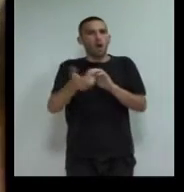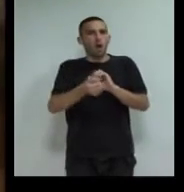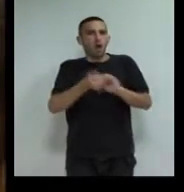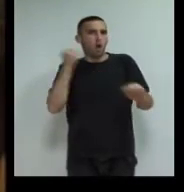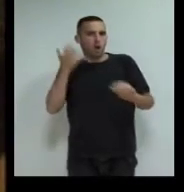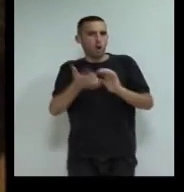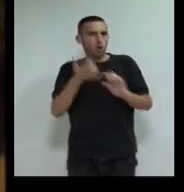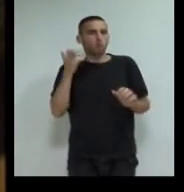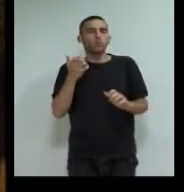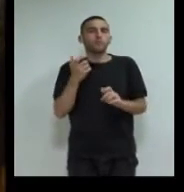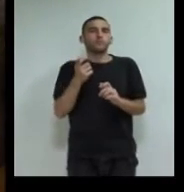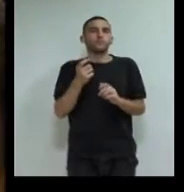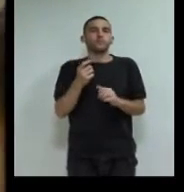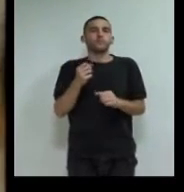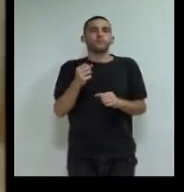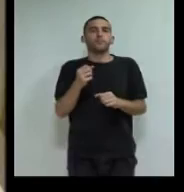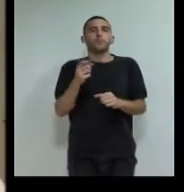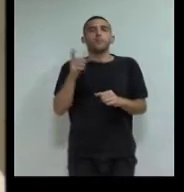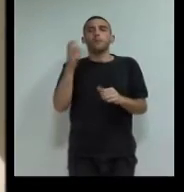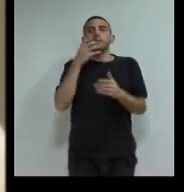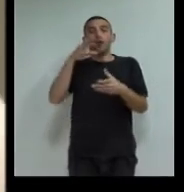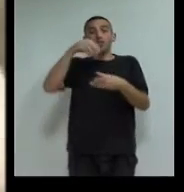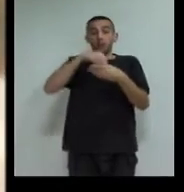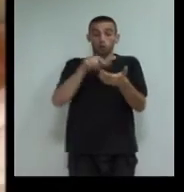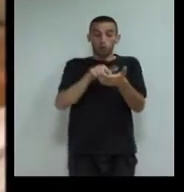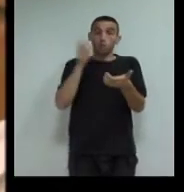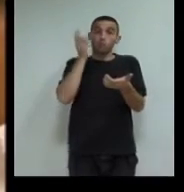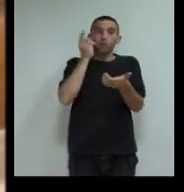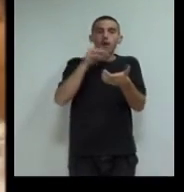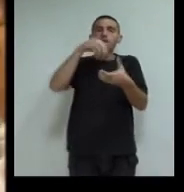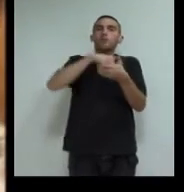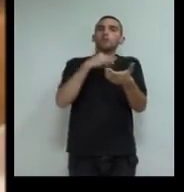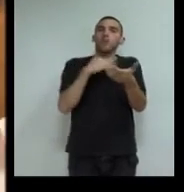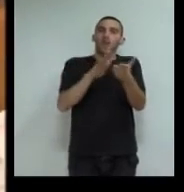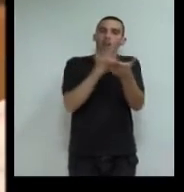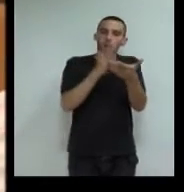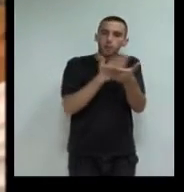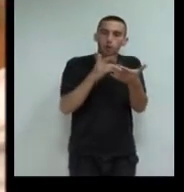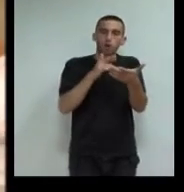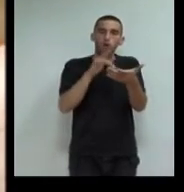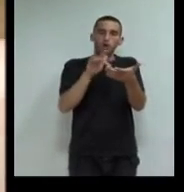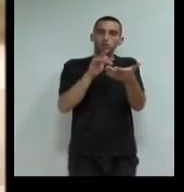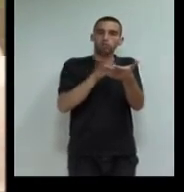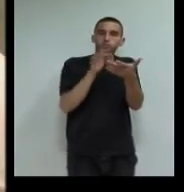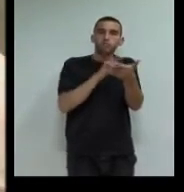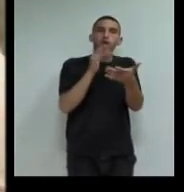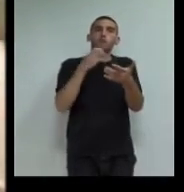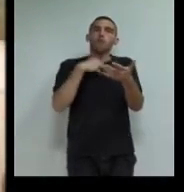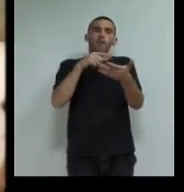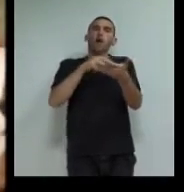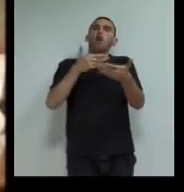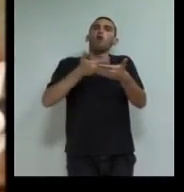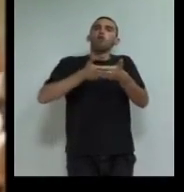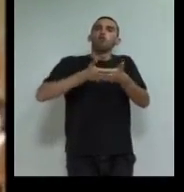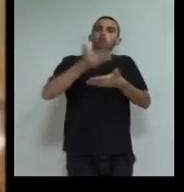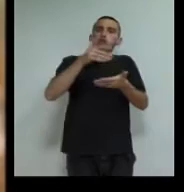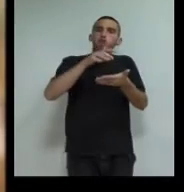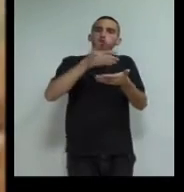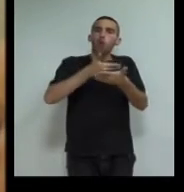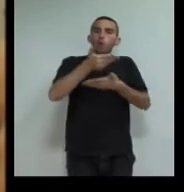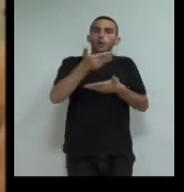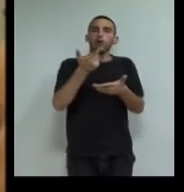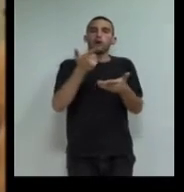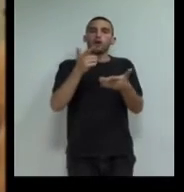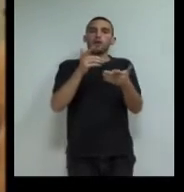coche y meten libros para que se los lean y demás. Bueno, pues la idea es tener películas, documentos, series,